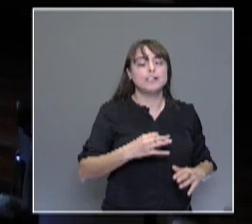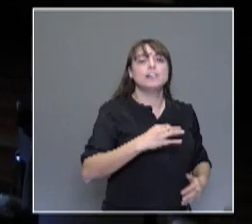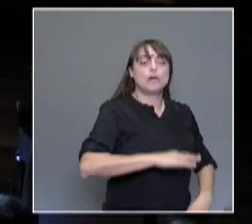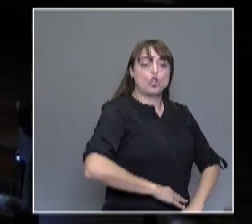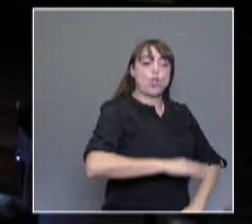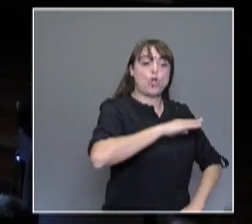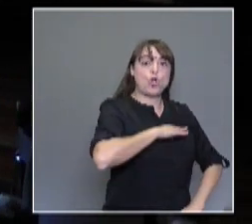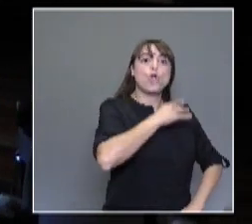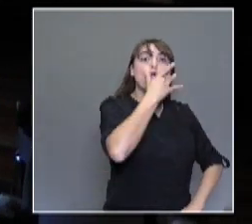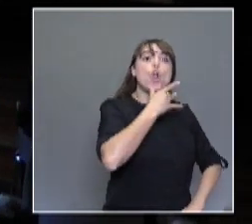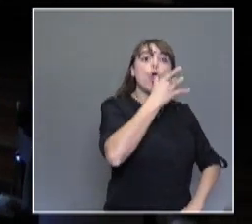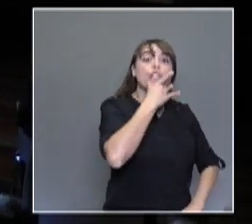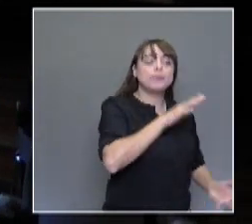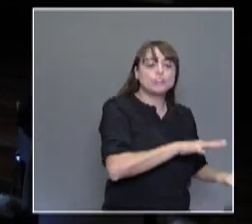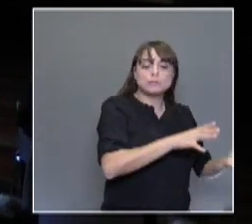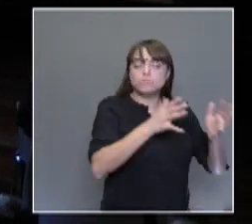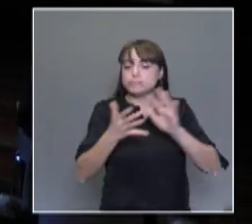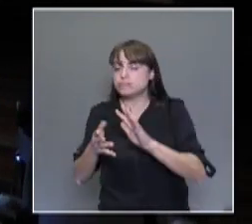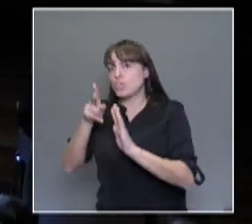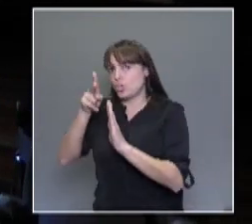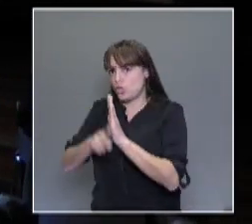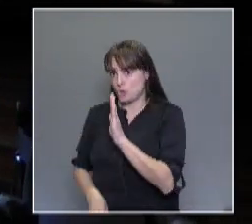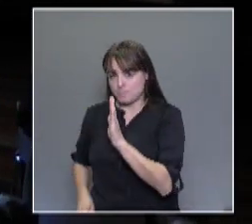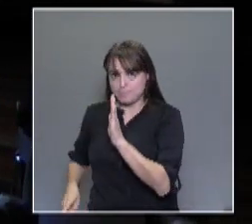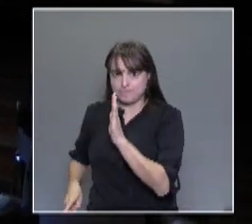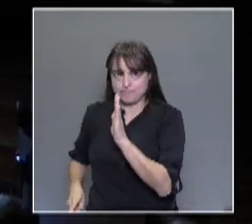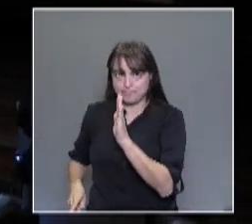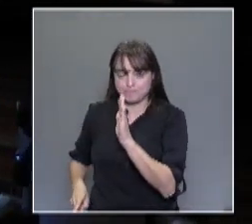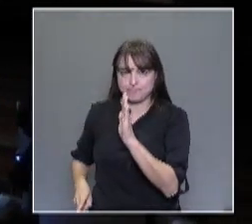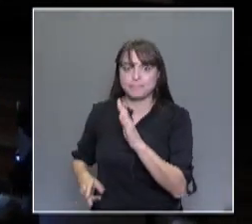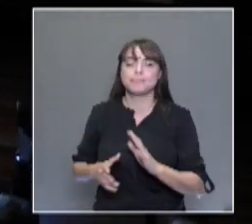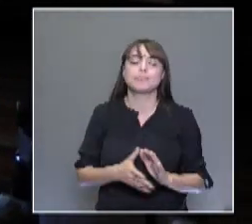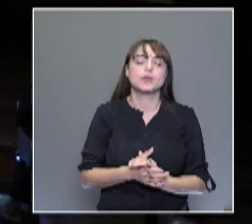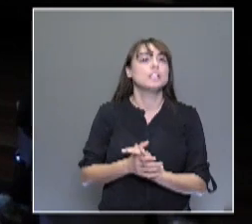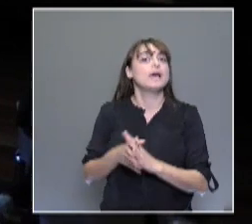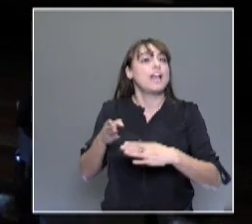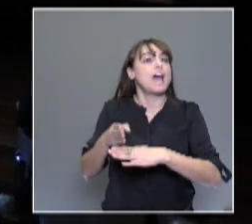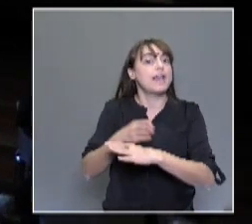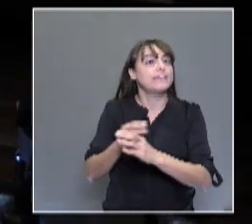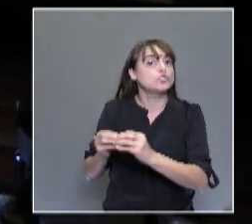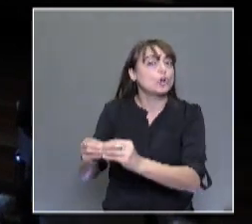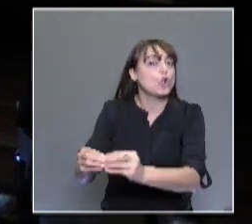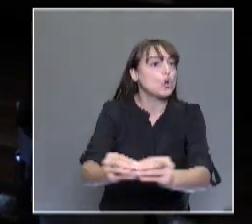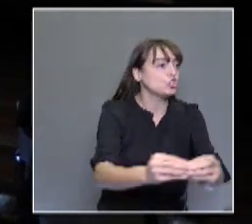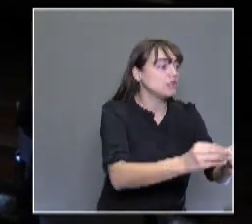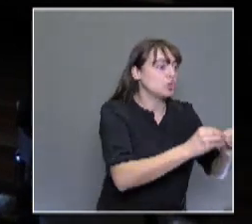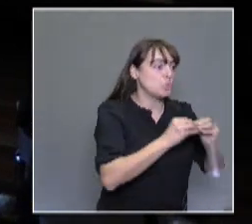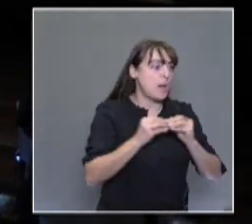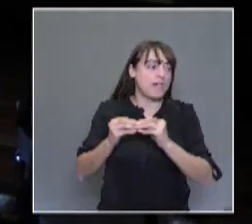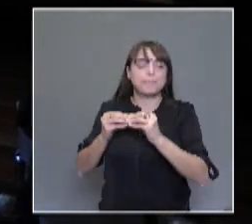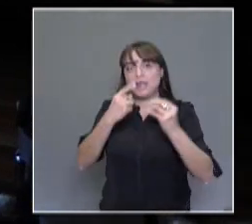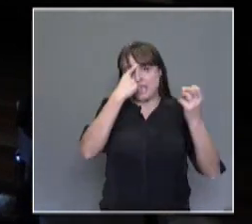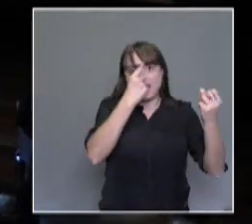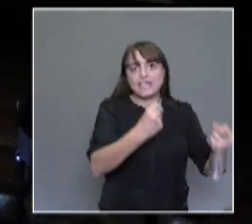de buenas prácticas en cuanto al lenguaje claro consens por expertos